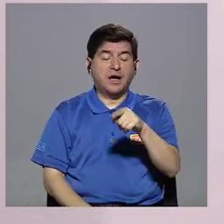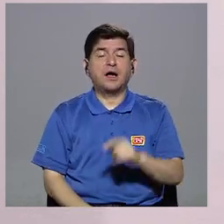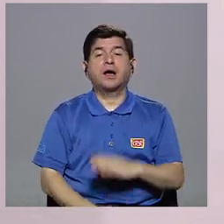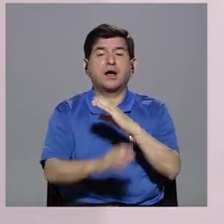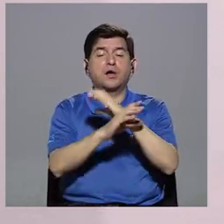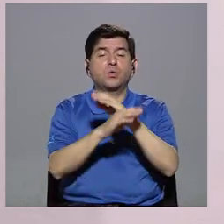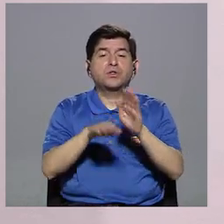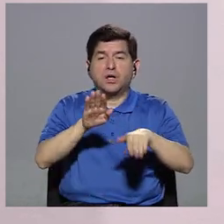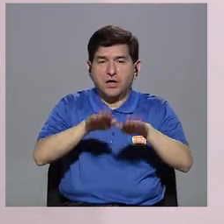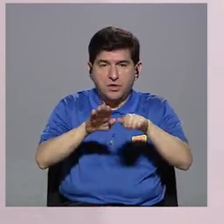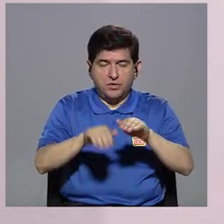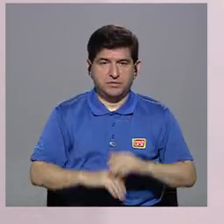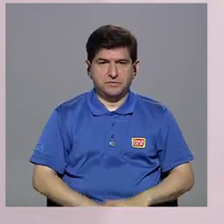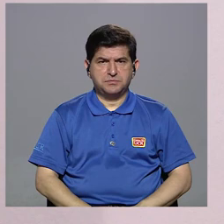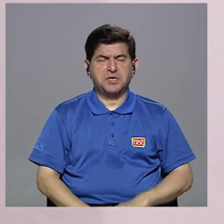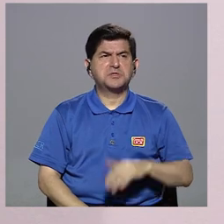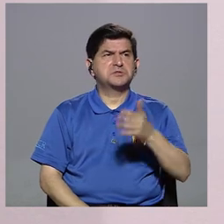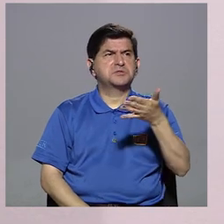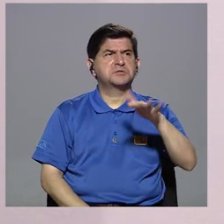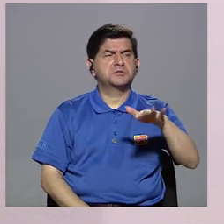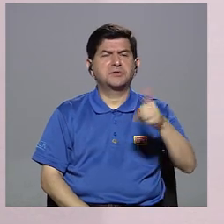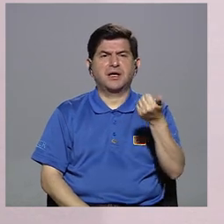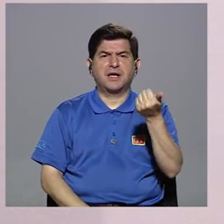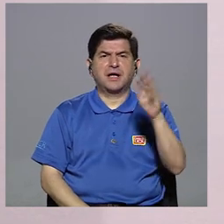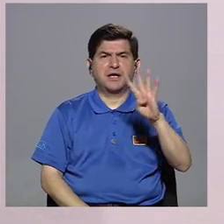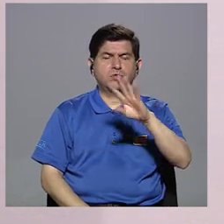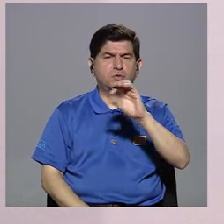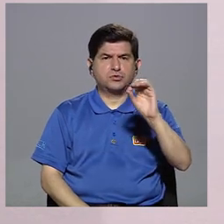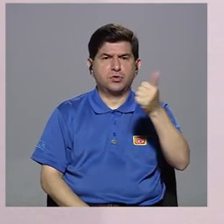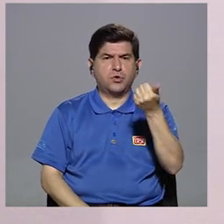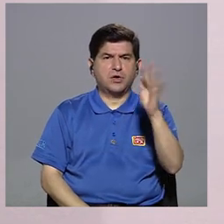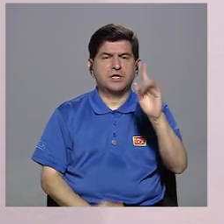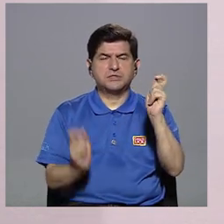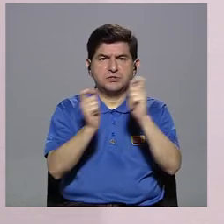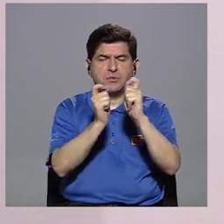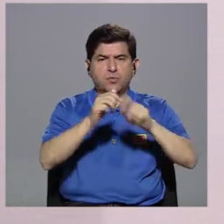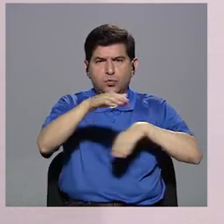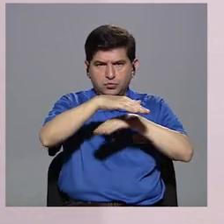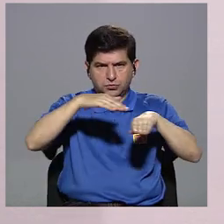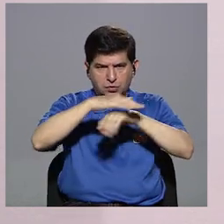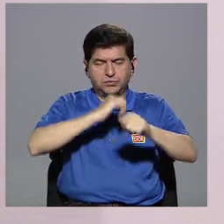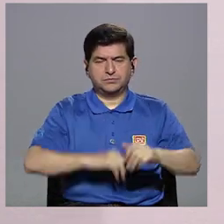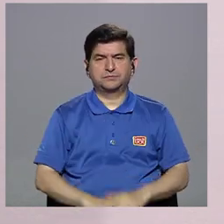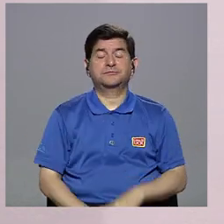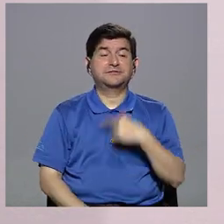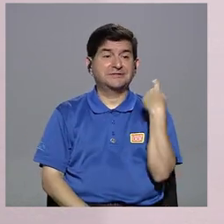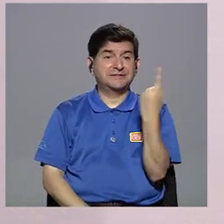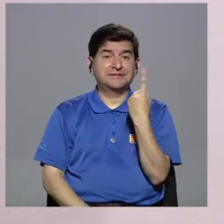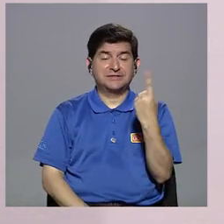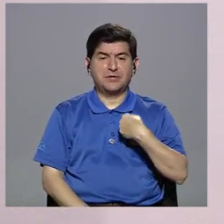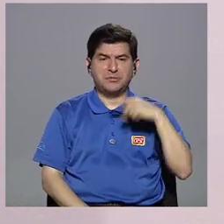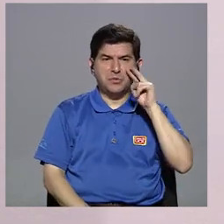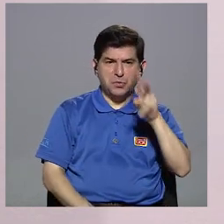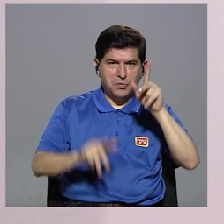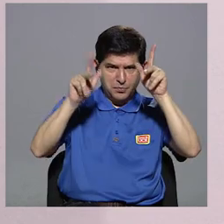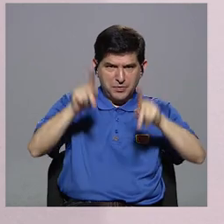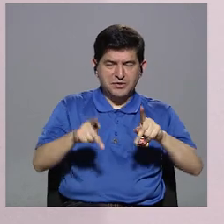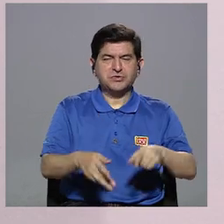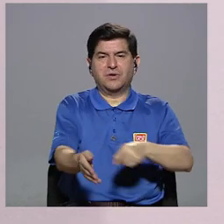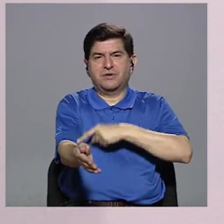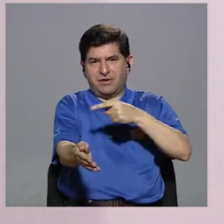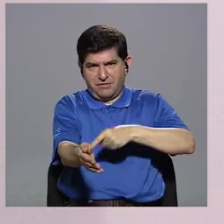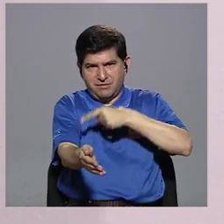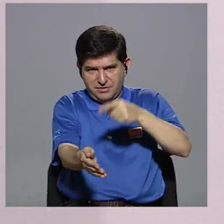cuidado de los pies etcétera etcétera son más o menos 14 o 15 puntos básicos entonces siempre que uno ve a un